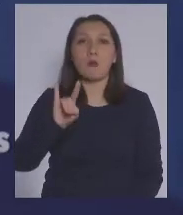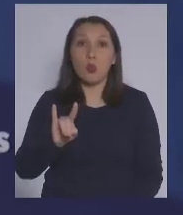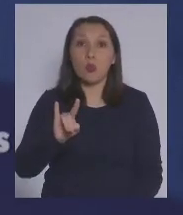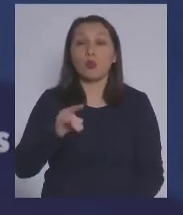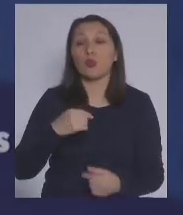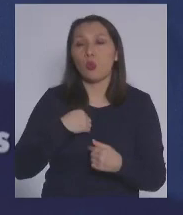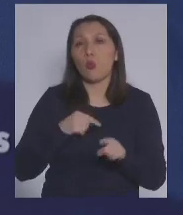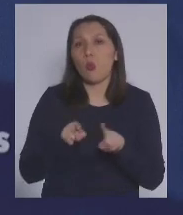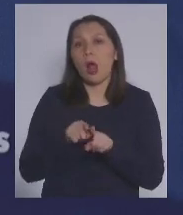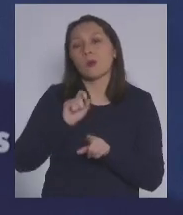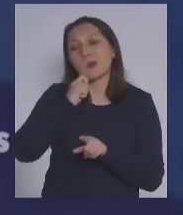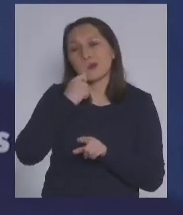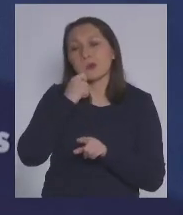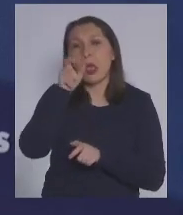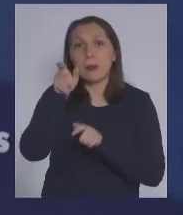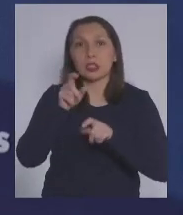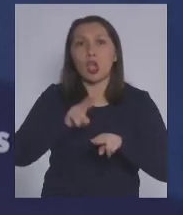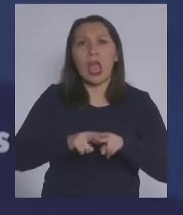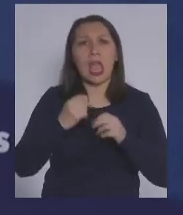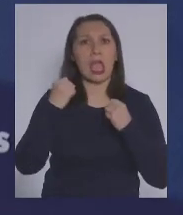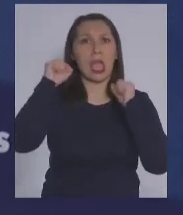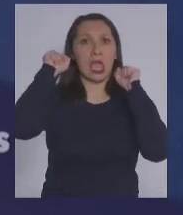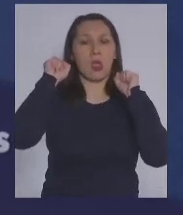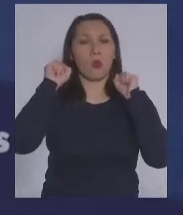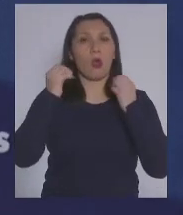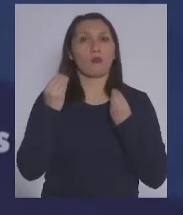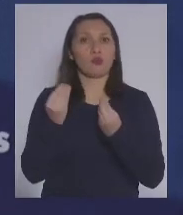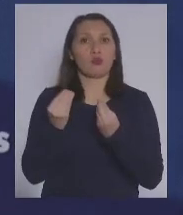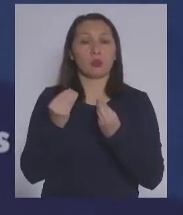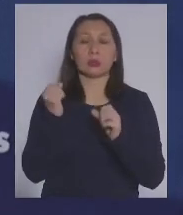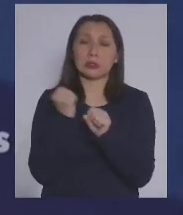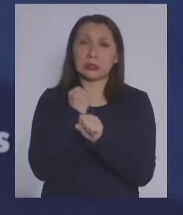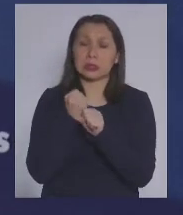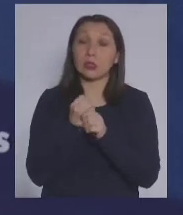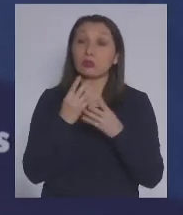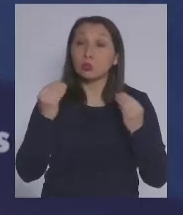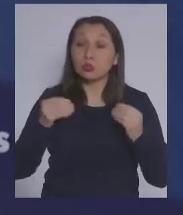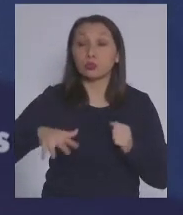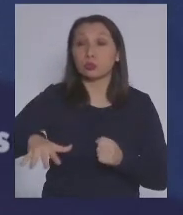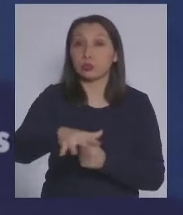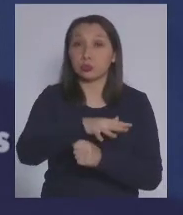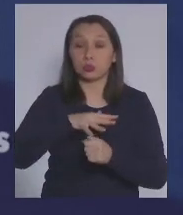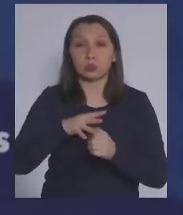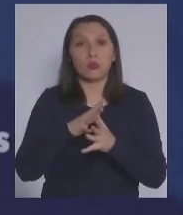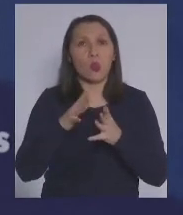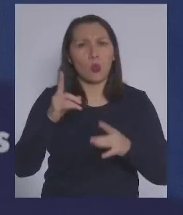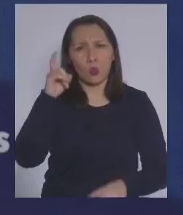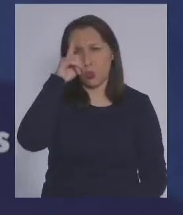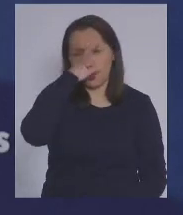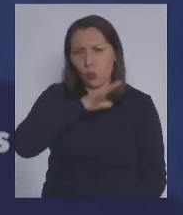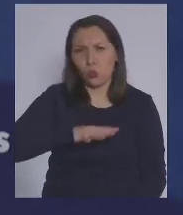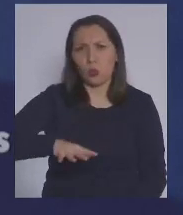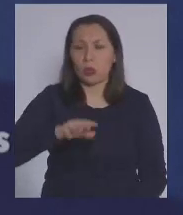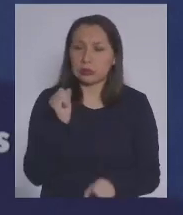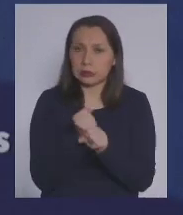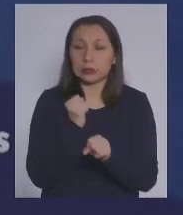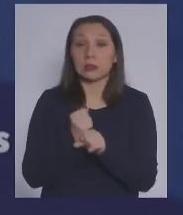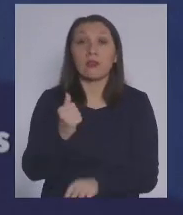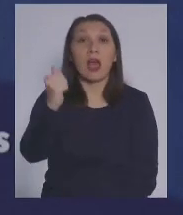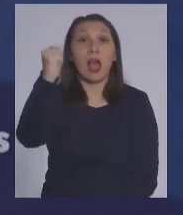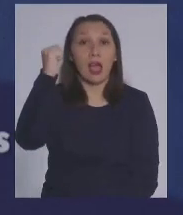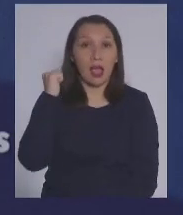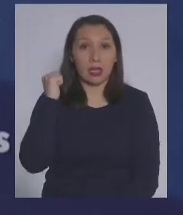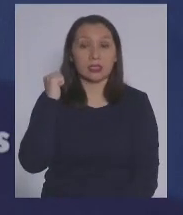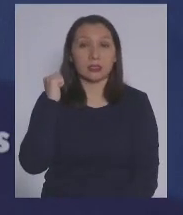yo los considero unos héroes de la salud les ha tocado trabajar en situaciones muy adversas y ayer